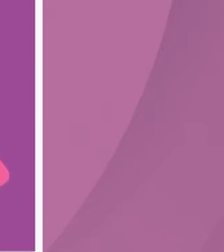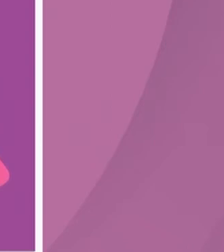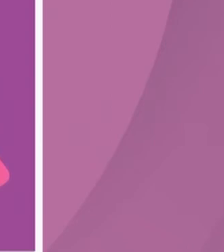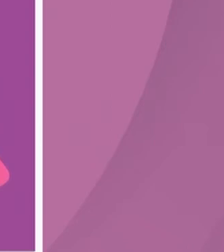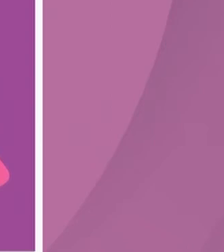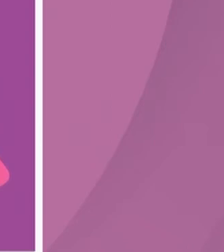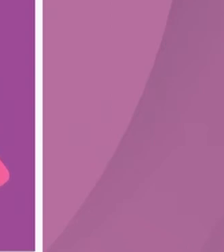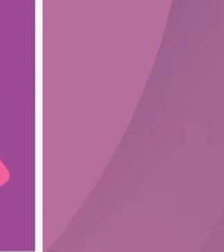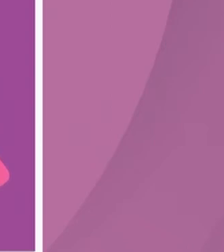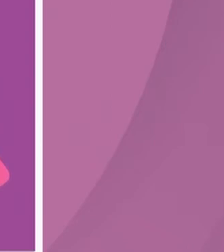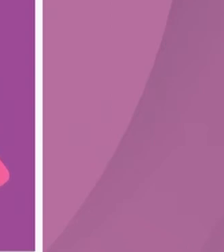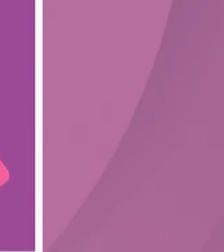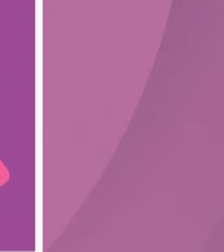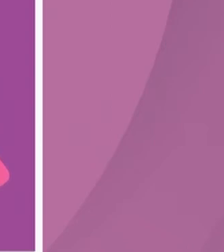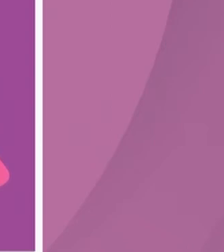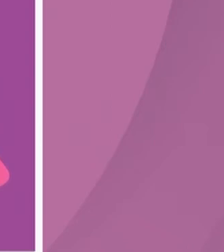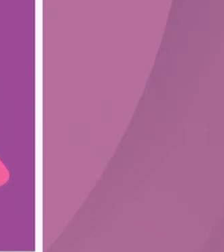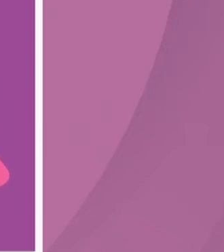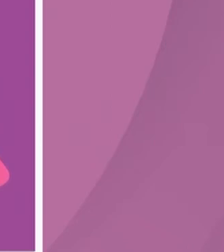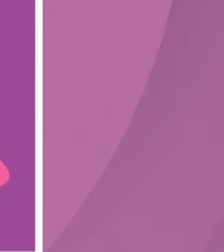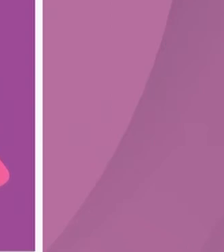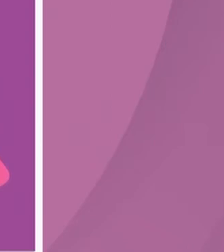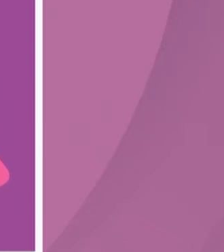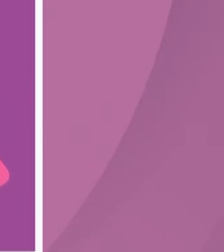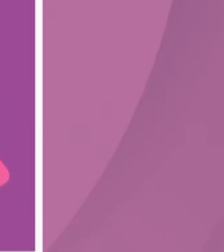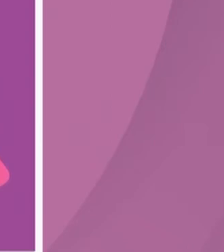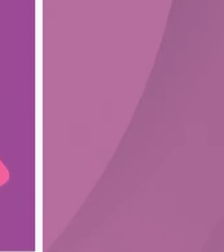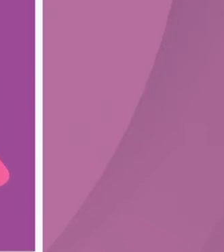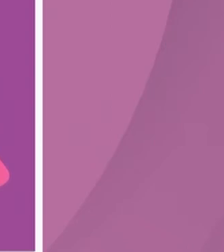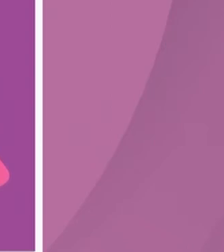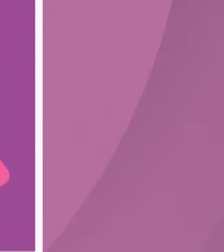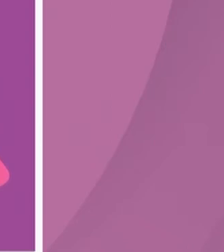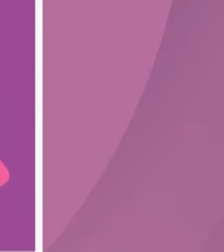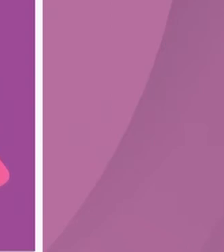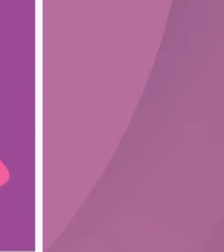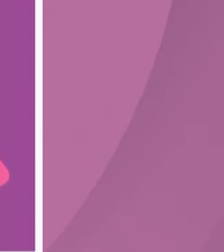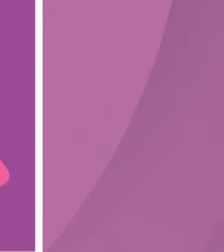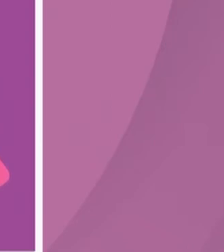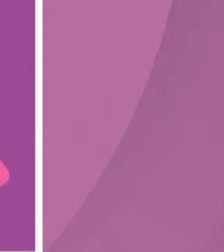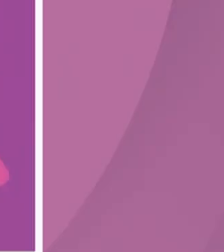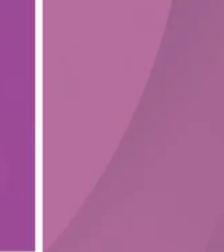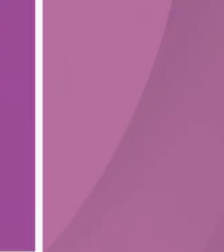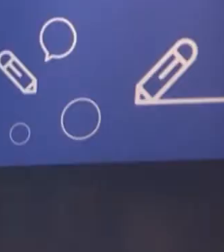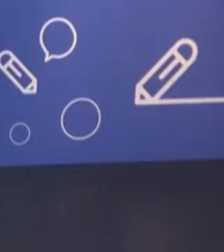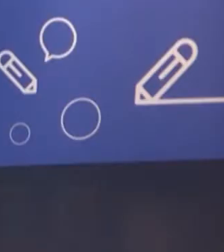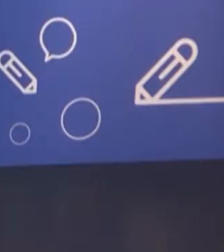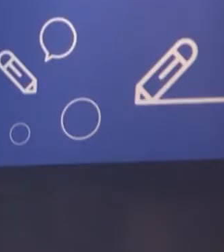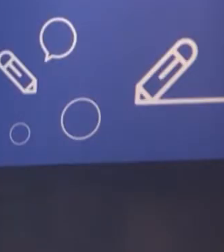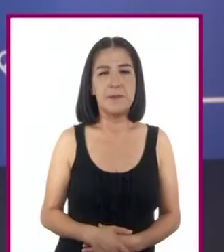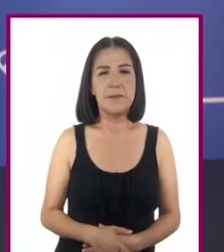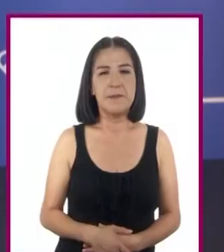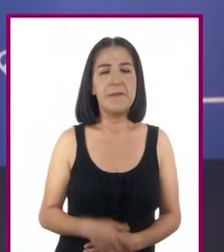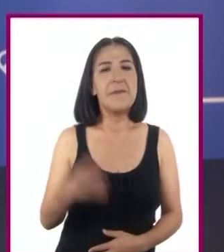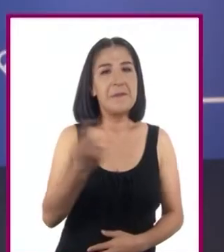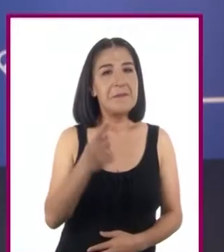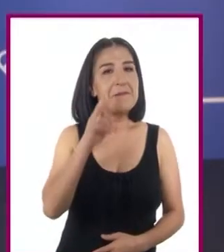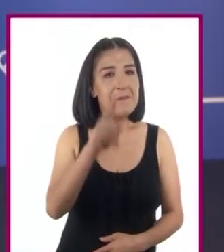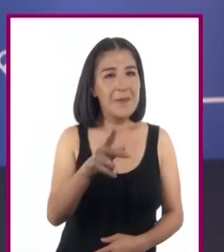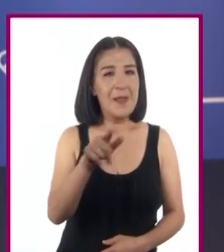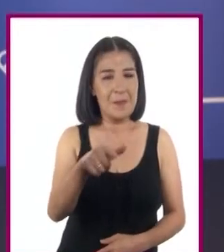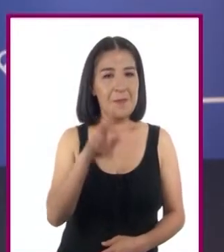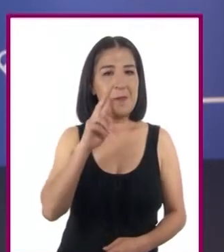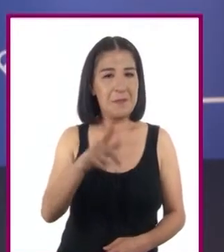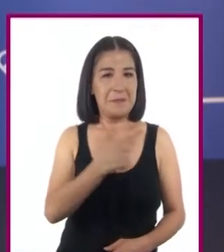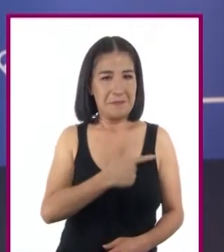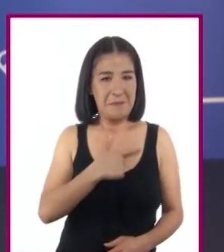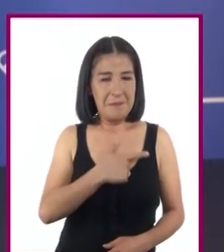como el amor, la ira, la venganza, el miedo, etc. ¿Qué les pareció? Recuperemos